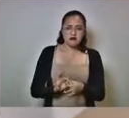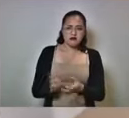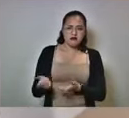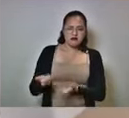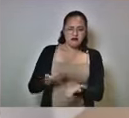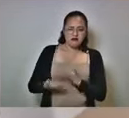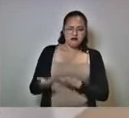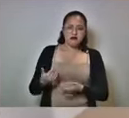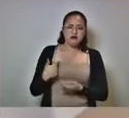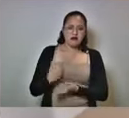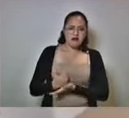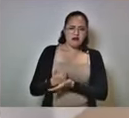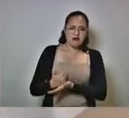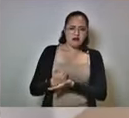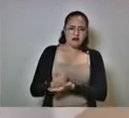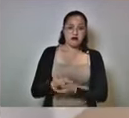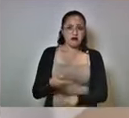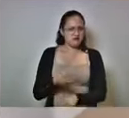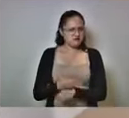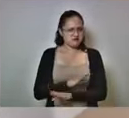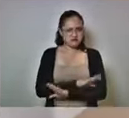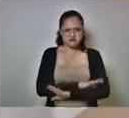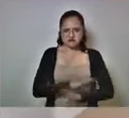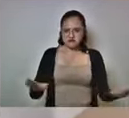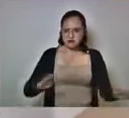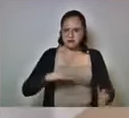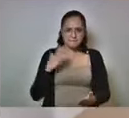crimen. Hoy ya no.